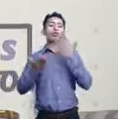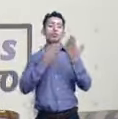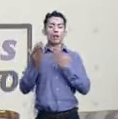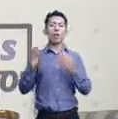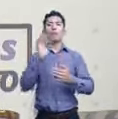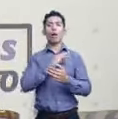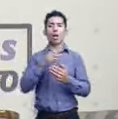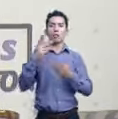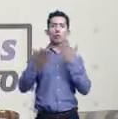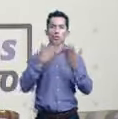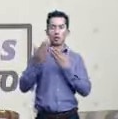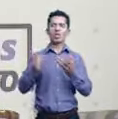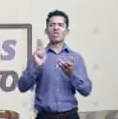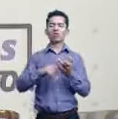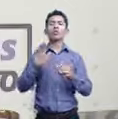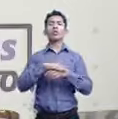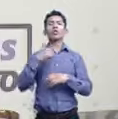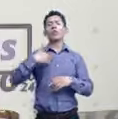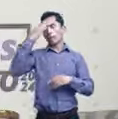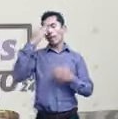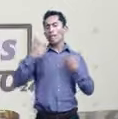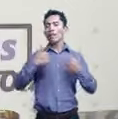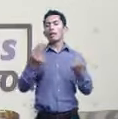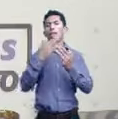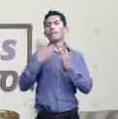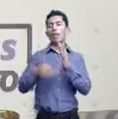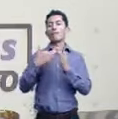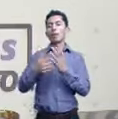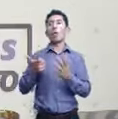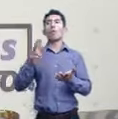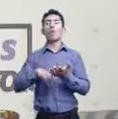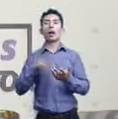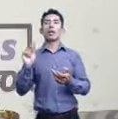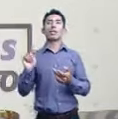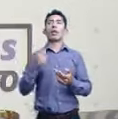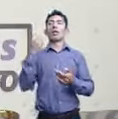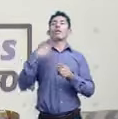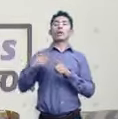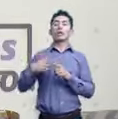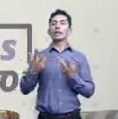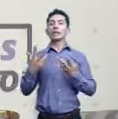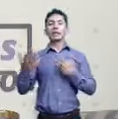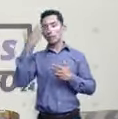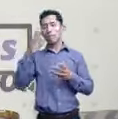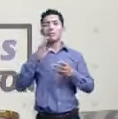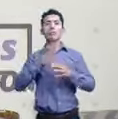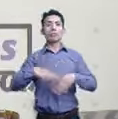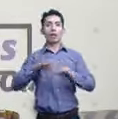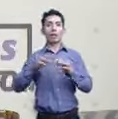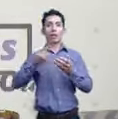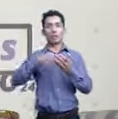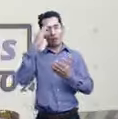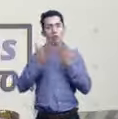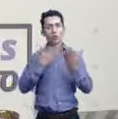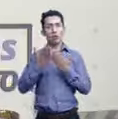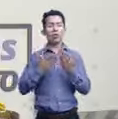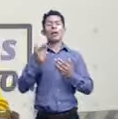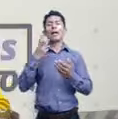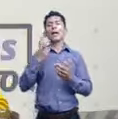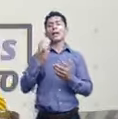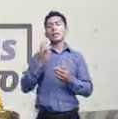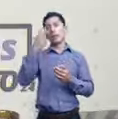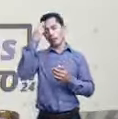puedan realizar sus trabajos, porque soy consciente de la necesidad y el costo de las nuevas tecnologías, así como de su importancia para el estudio. En